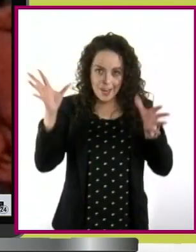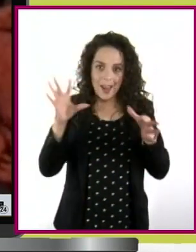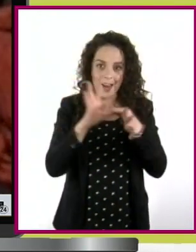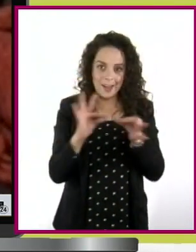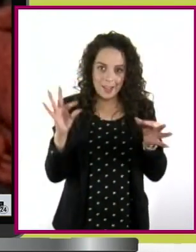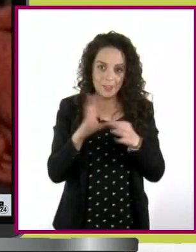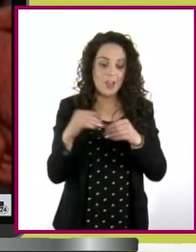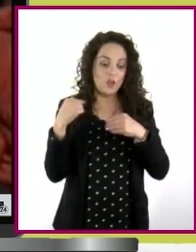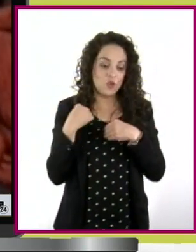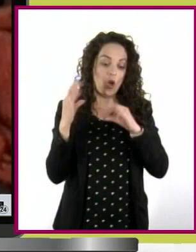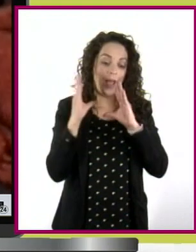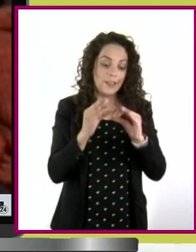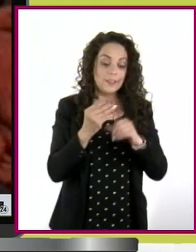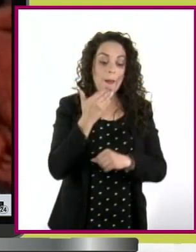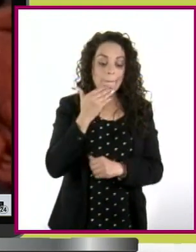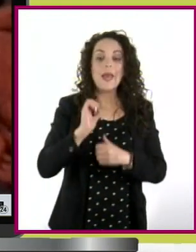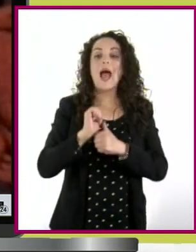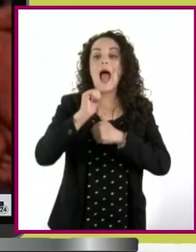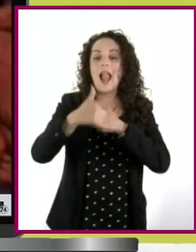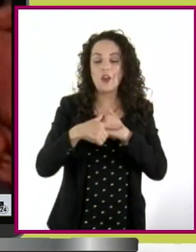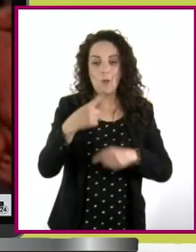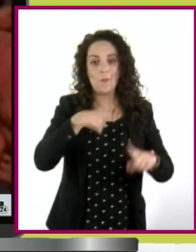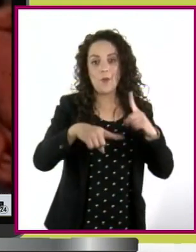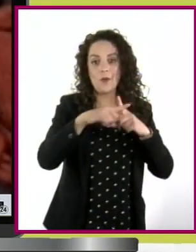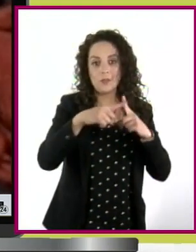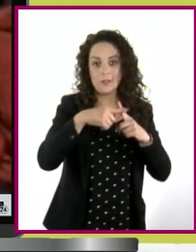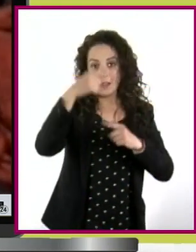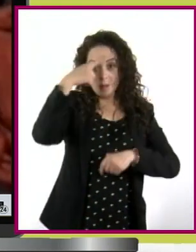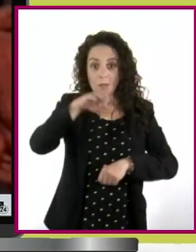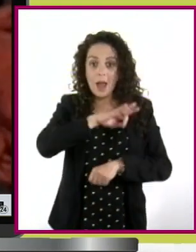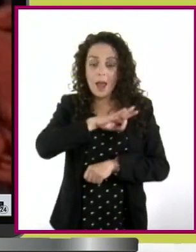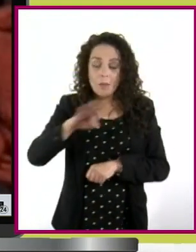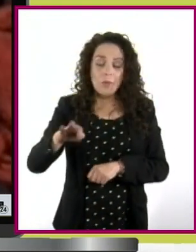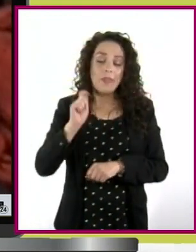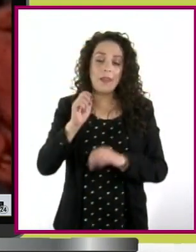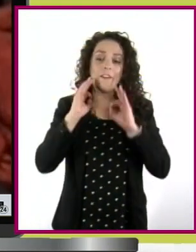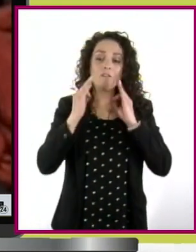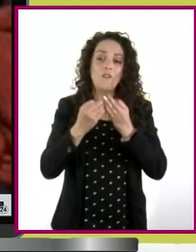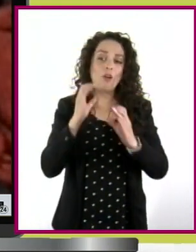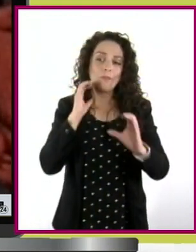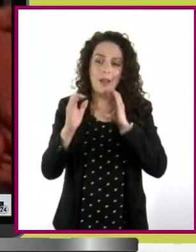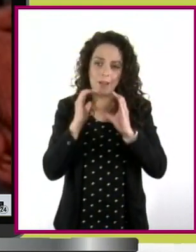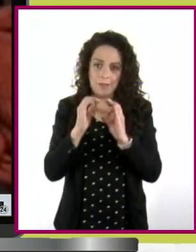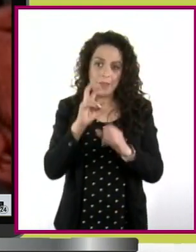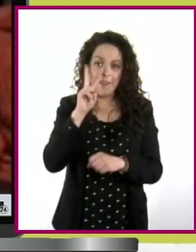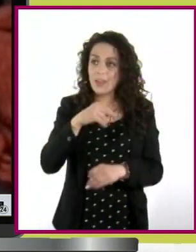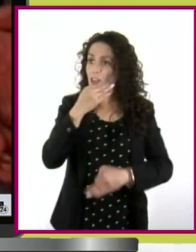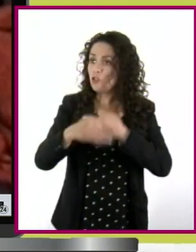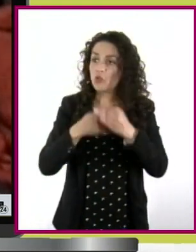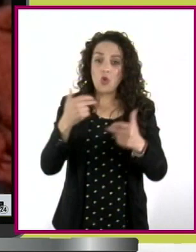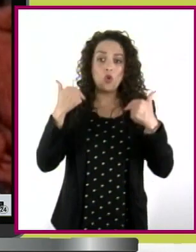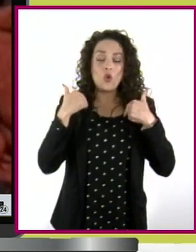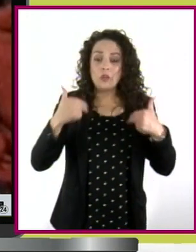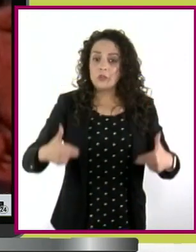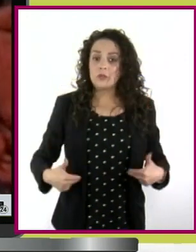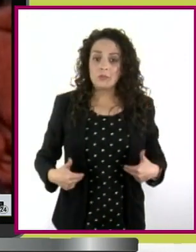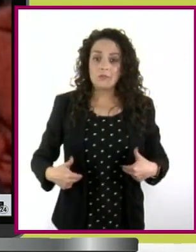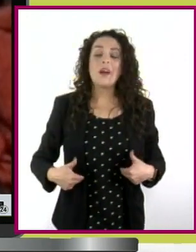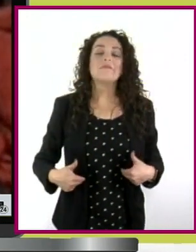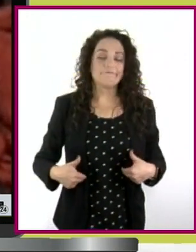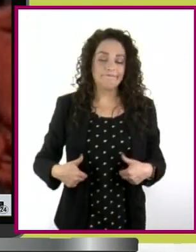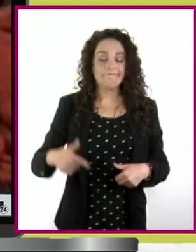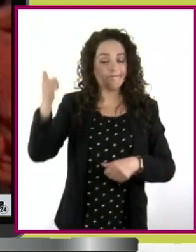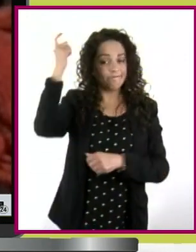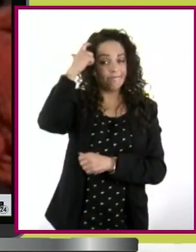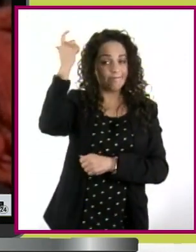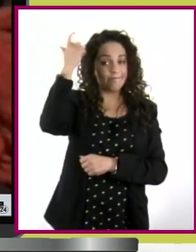haberles enseñado algo bueno para comunicarse. Todos los seres humanos tenemos una gran